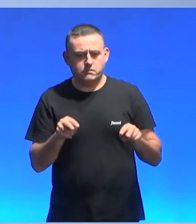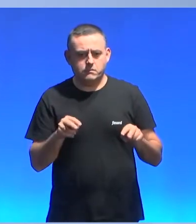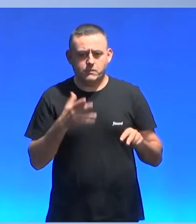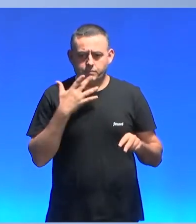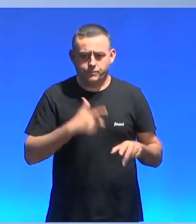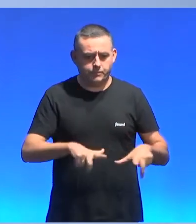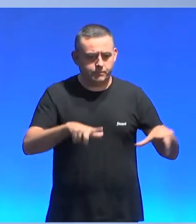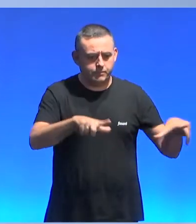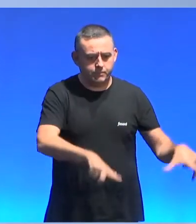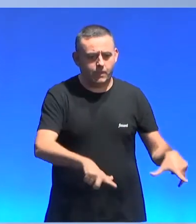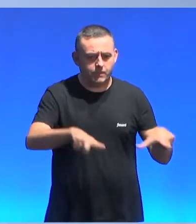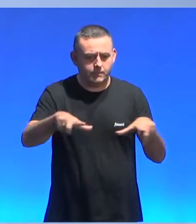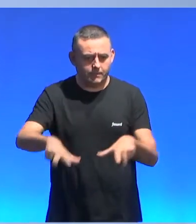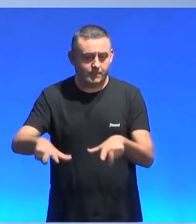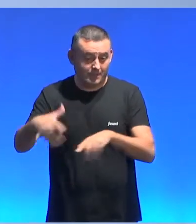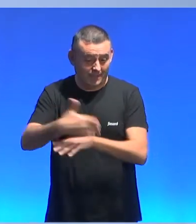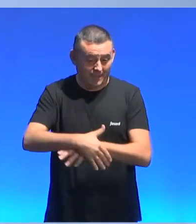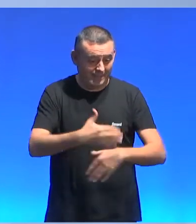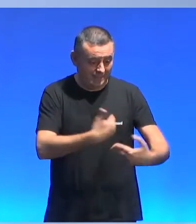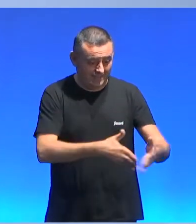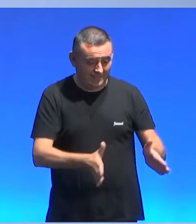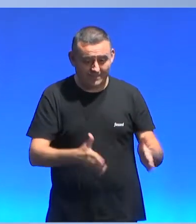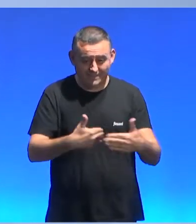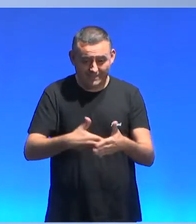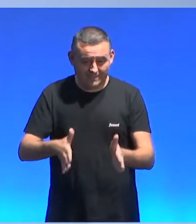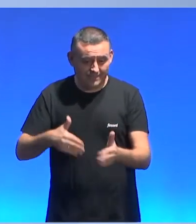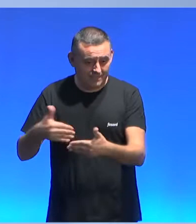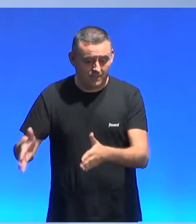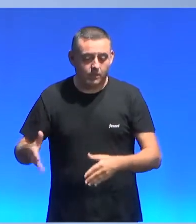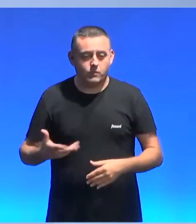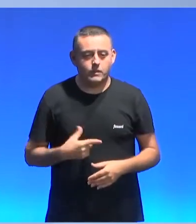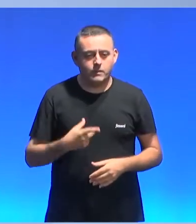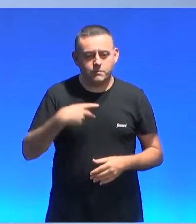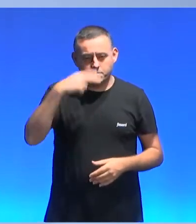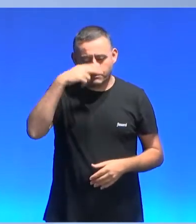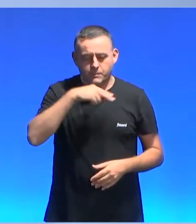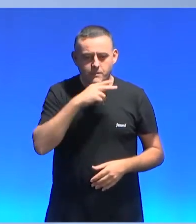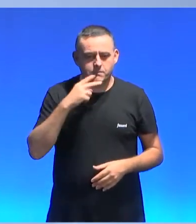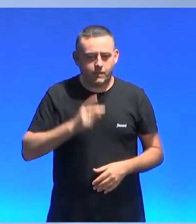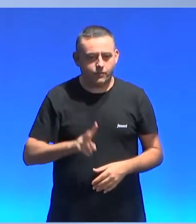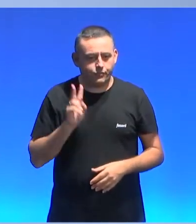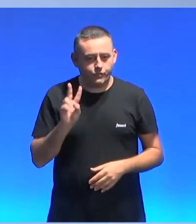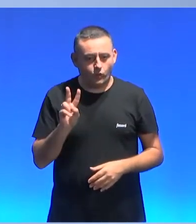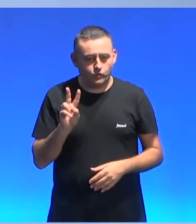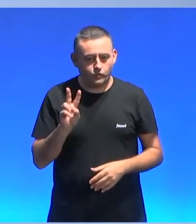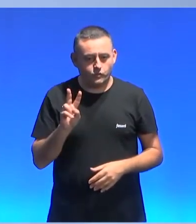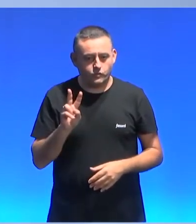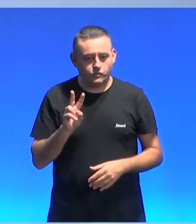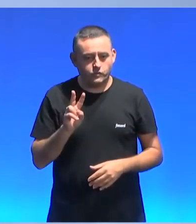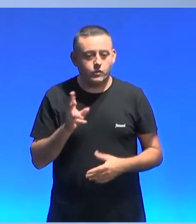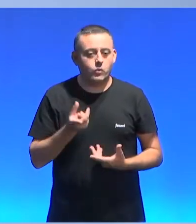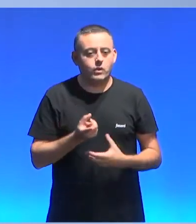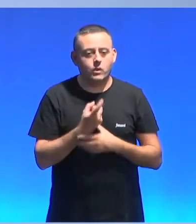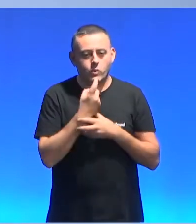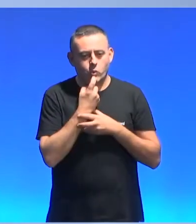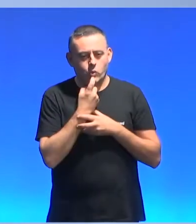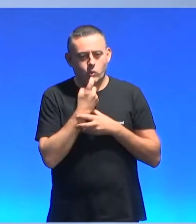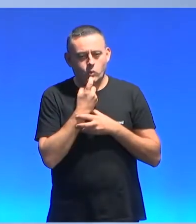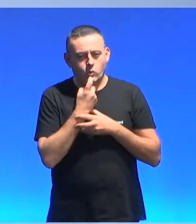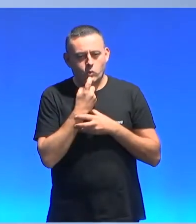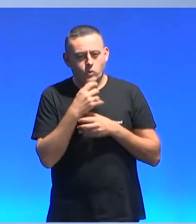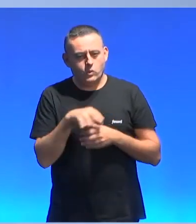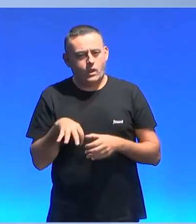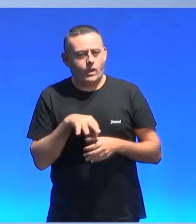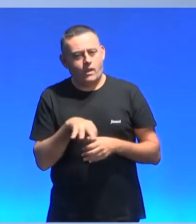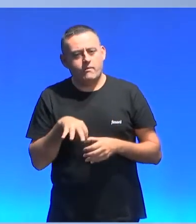no vigilándonos, no acompañándonos, por su cuenta, tomando un